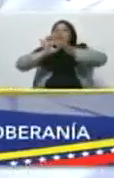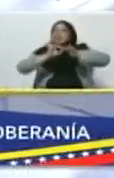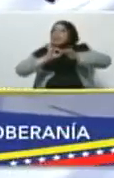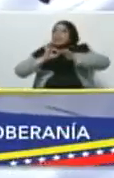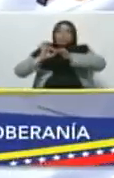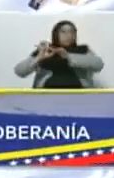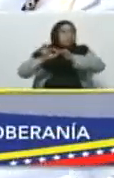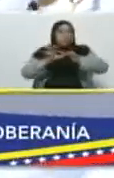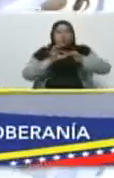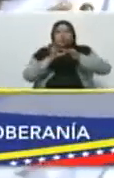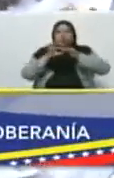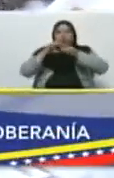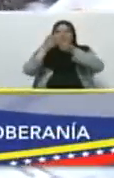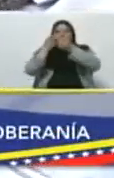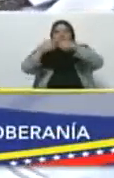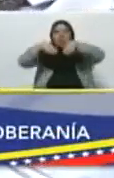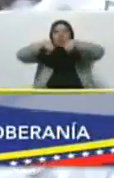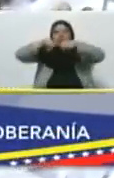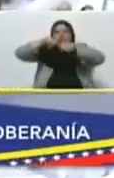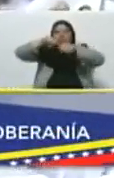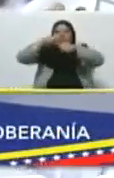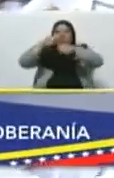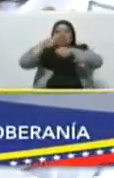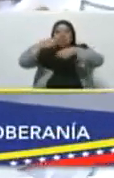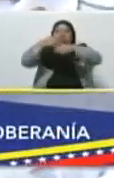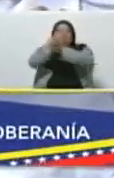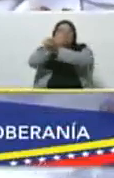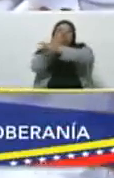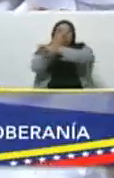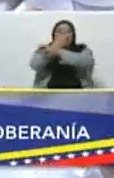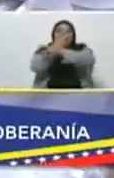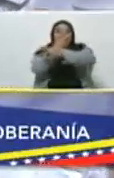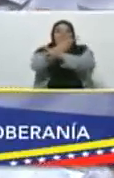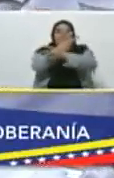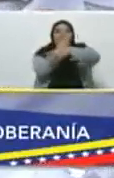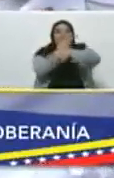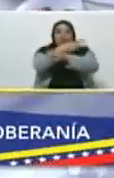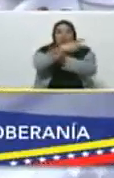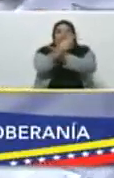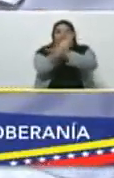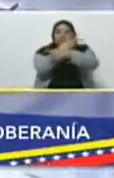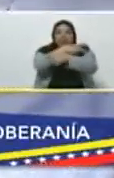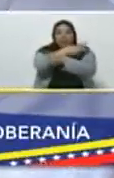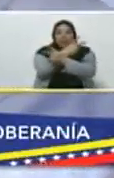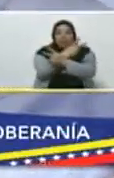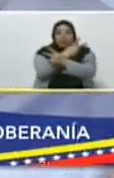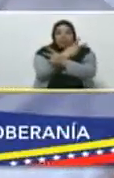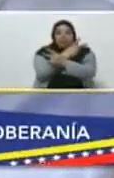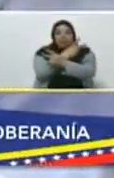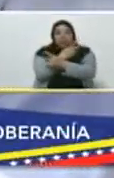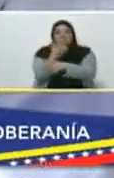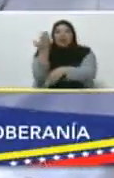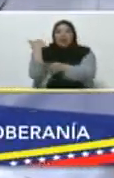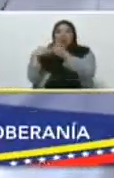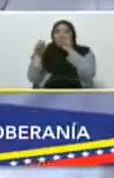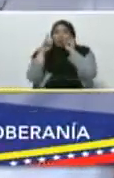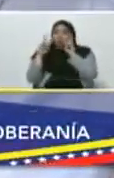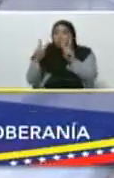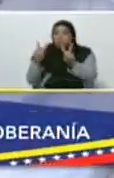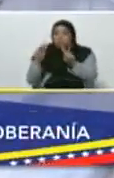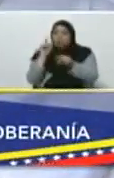Si no se une, esto queda como un chicle, queda así. Sí, y se hace un callo ahí amorfo. Amorfo. Con las células que vimos allá, las